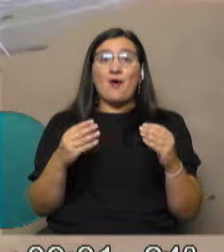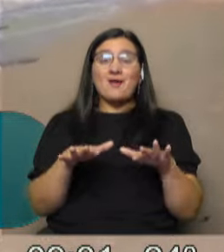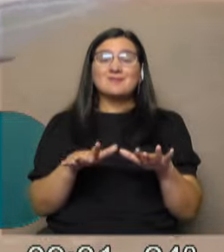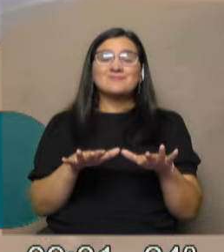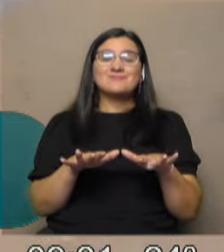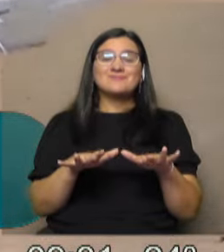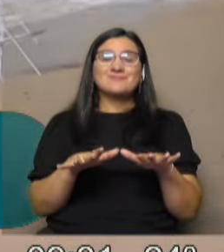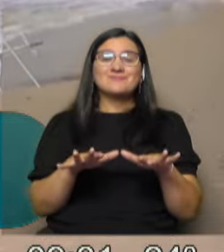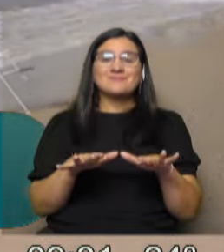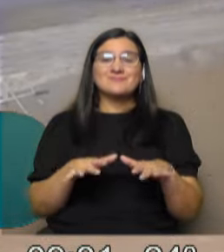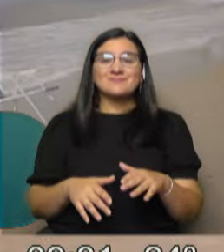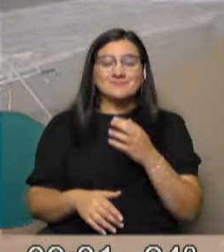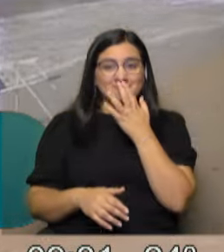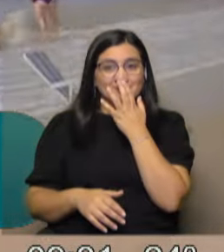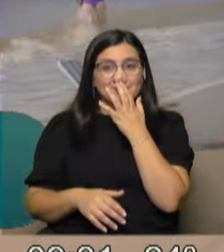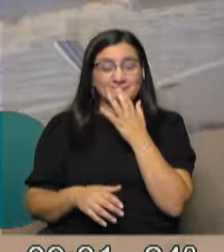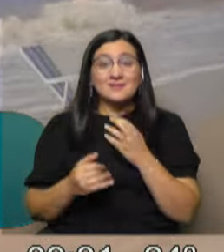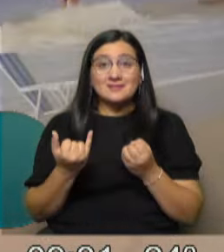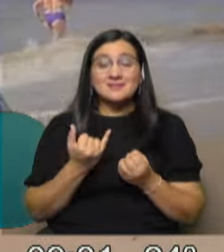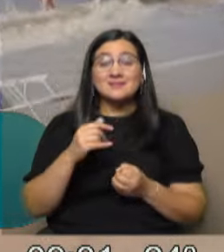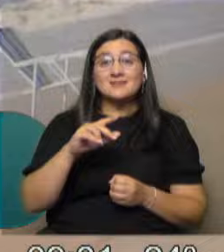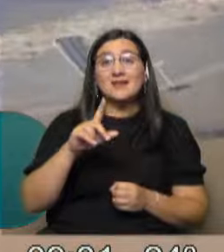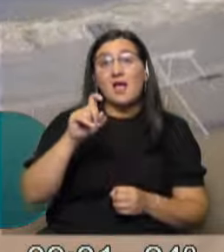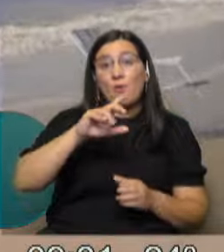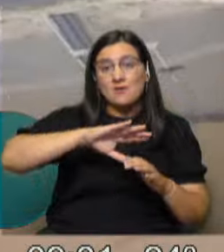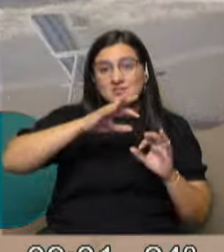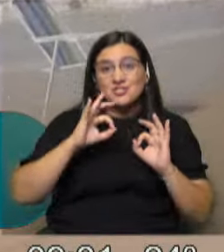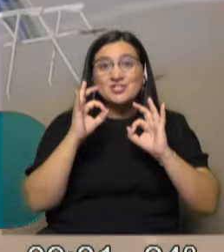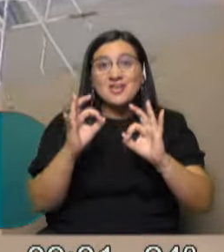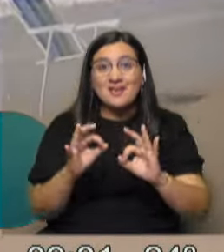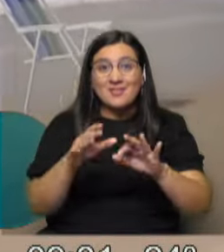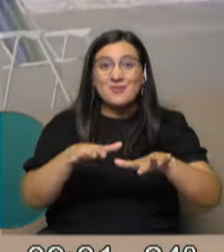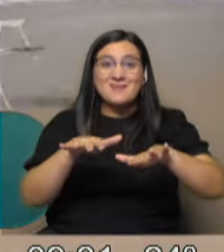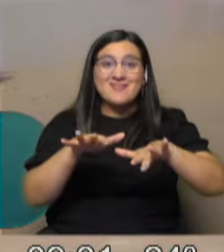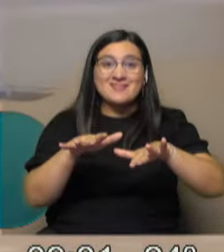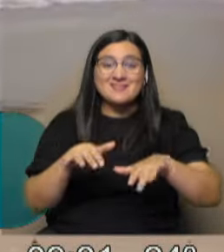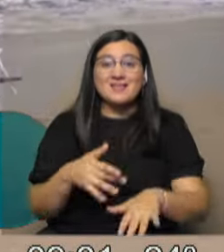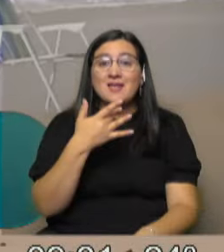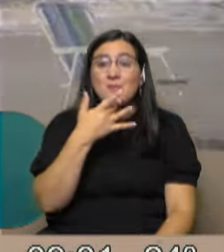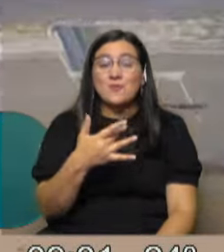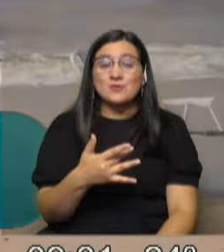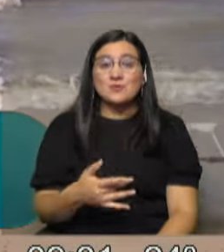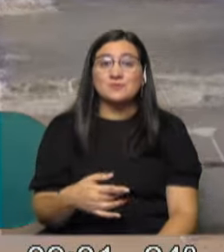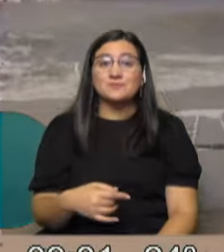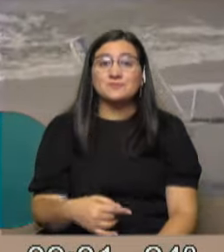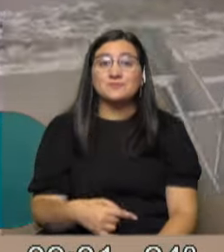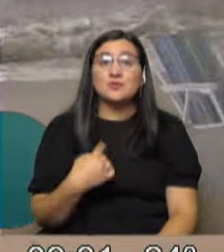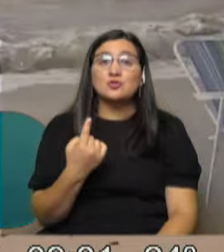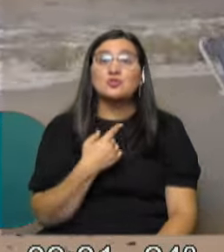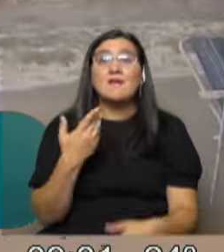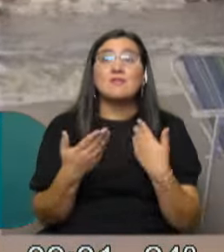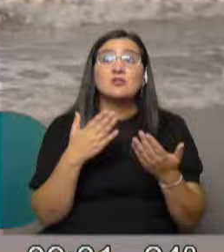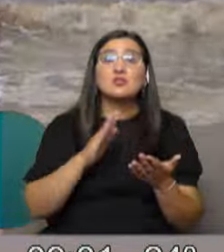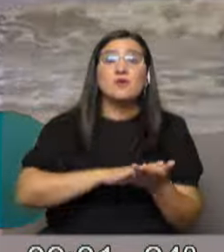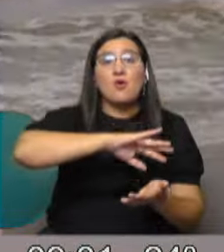Claro, claro, Fito, el ser abrazado por el oleaje en la mañana, ¿no? La verdad que qué hermoso. Y nosotros, Fito, a ver, hablando de oleajes